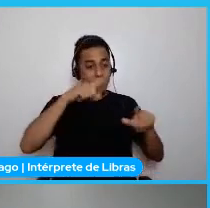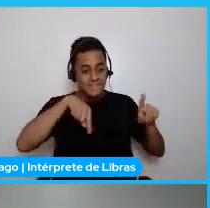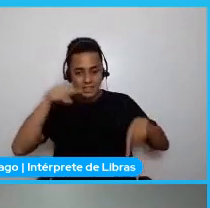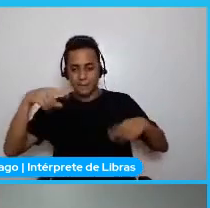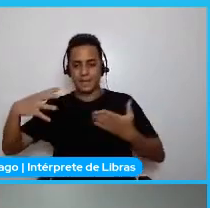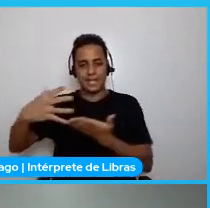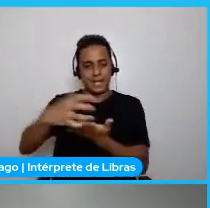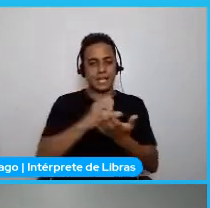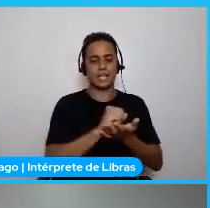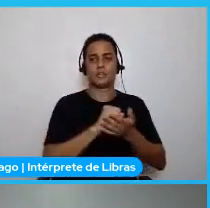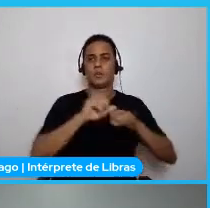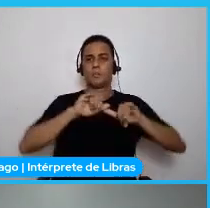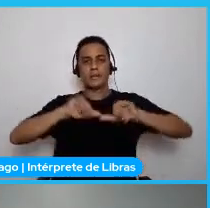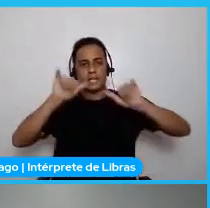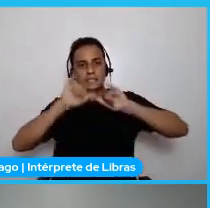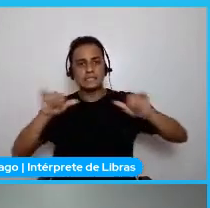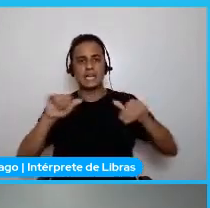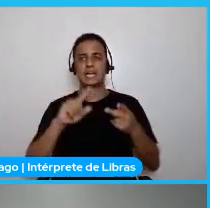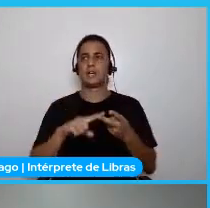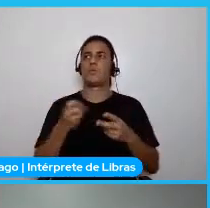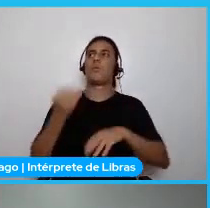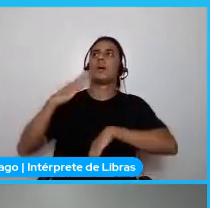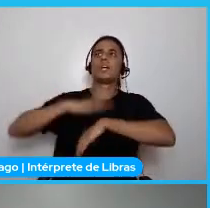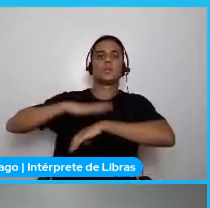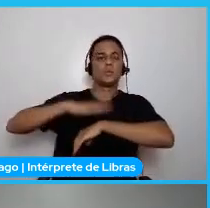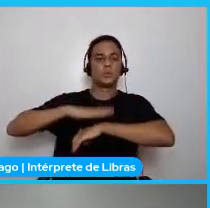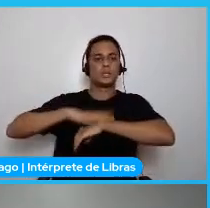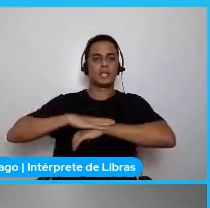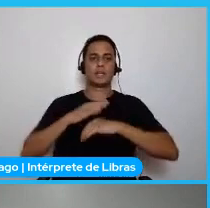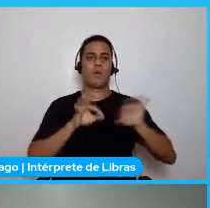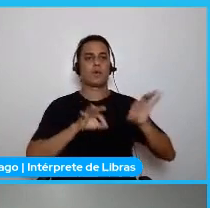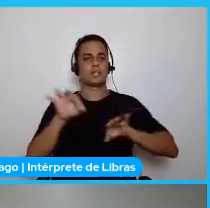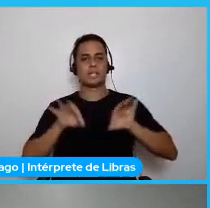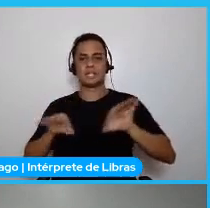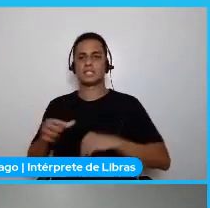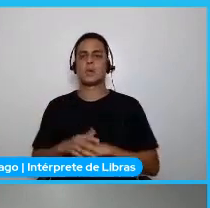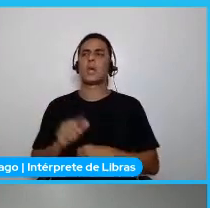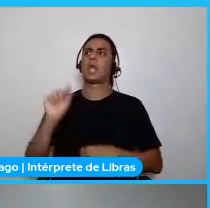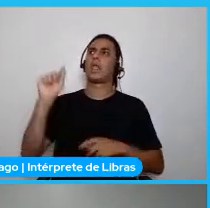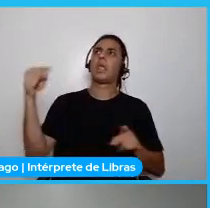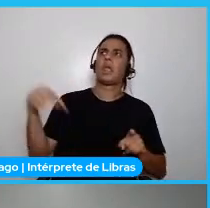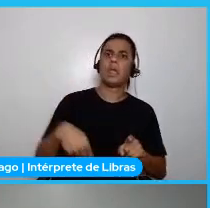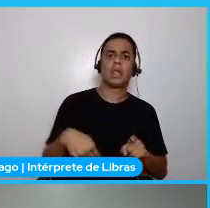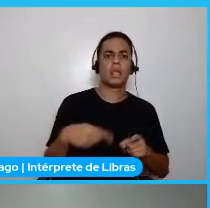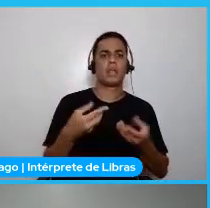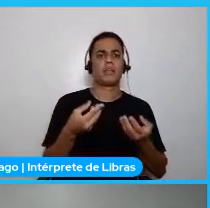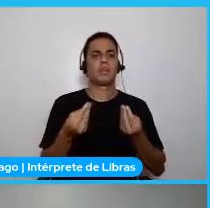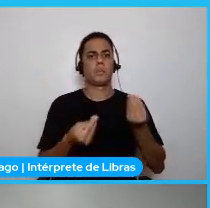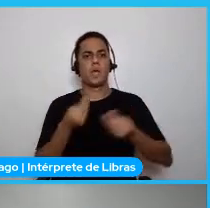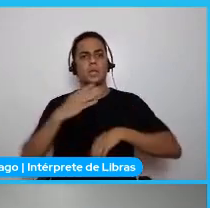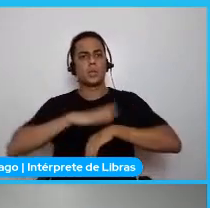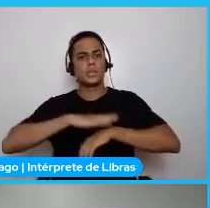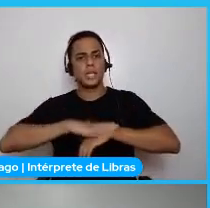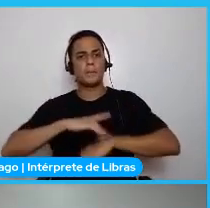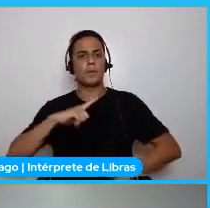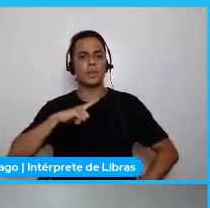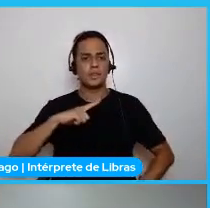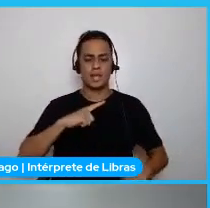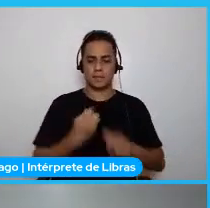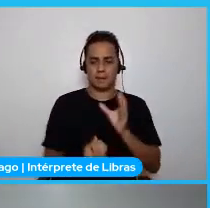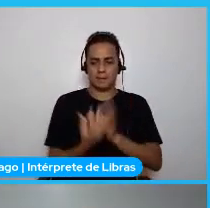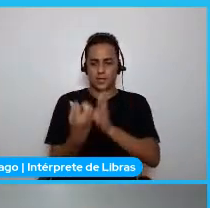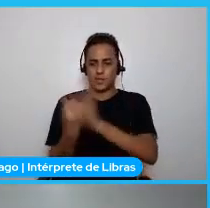la adjudicación, cuánto tiempo pasa desde que se adjudicó, a quién se adjudicó, el monto, cuánto tiempo se implementó